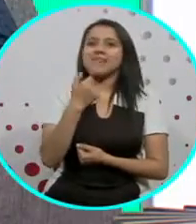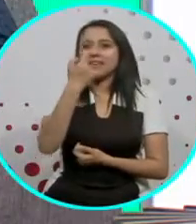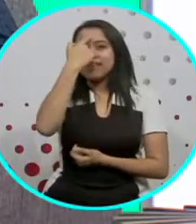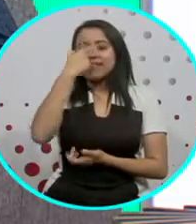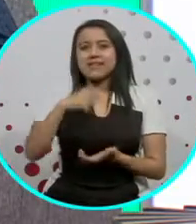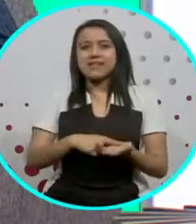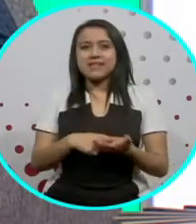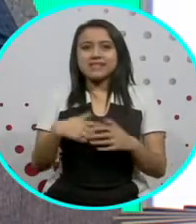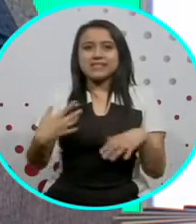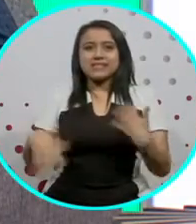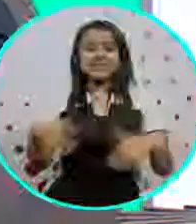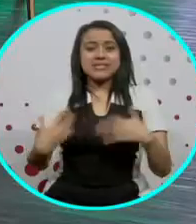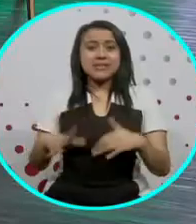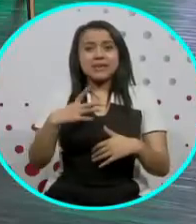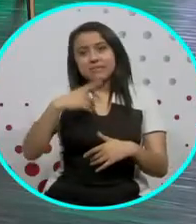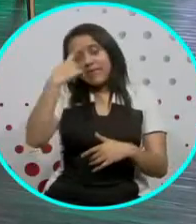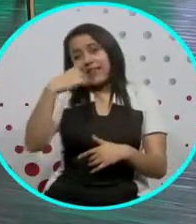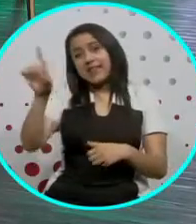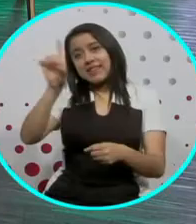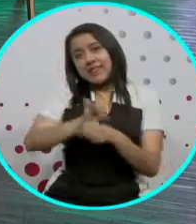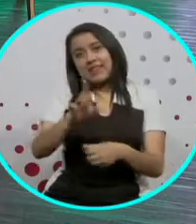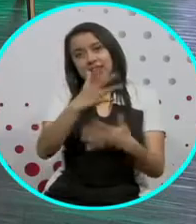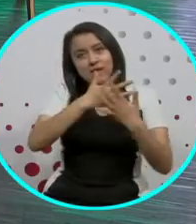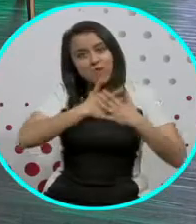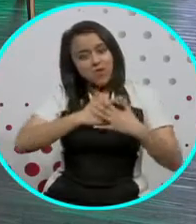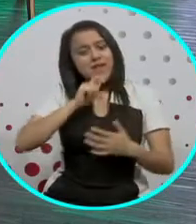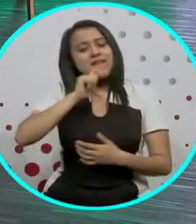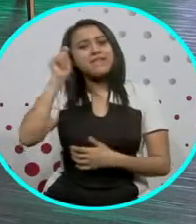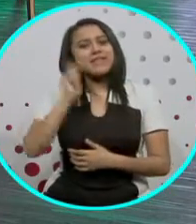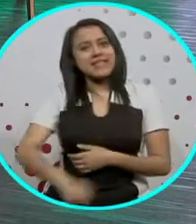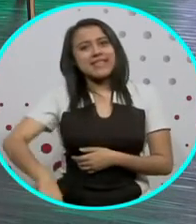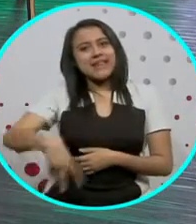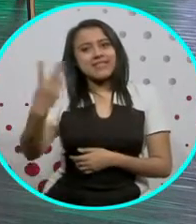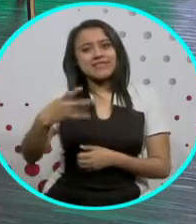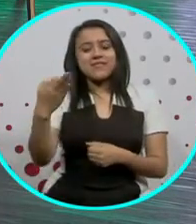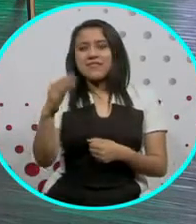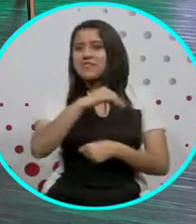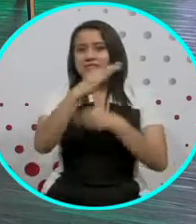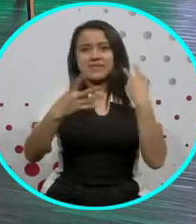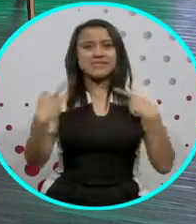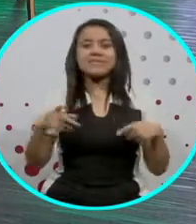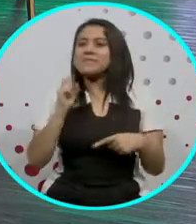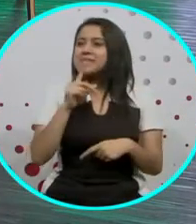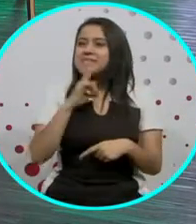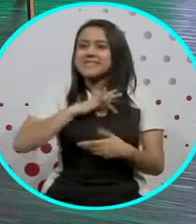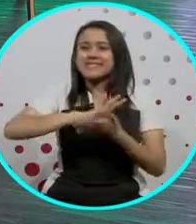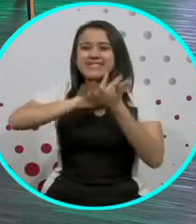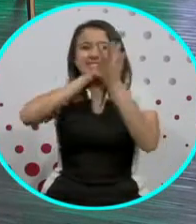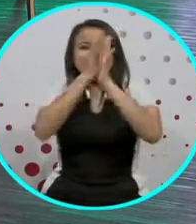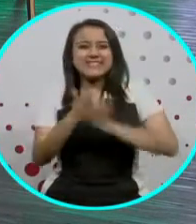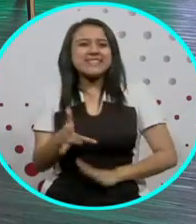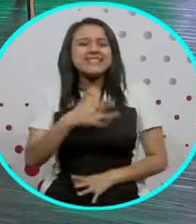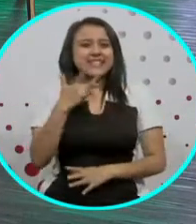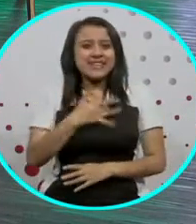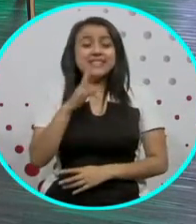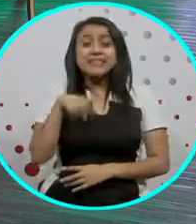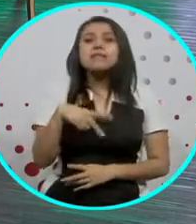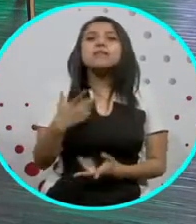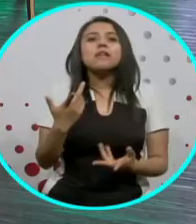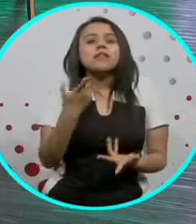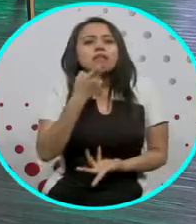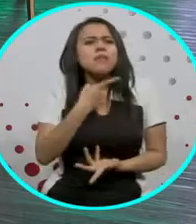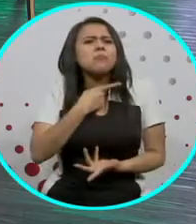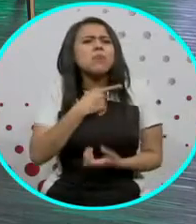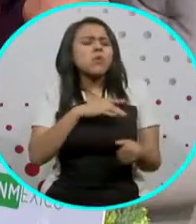preparando. Se está preparando para el amor y la amistad. Es el 14 de febrero. Es lo que así nos tiene a todos. El amor es lo que te transforma. Es lo que ocasiona. Eso es. Yo